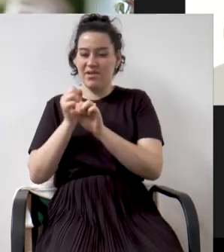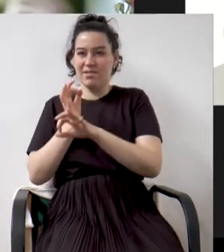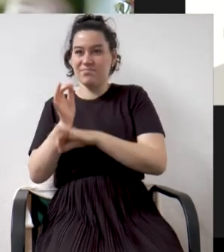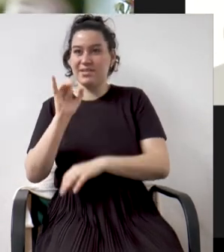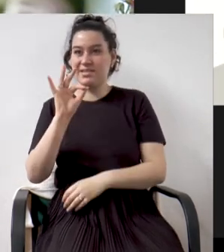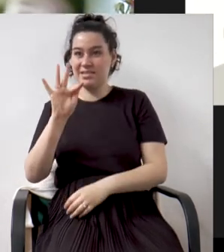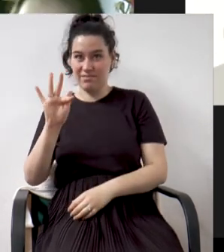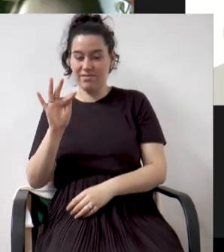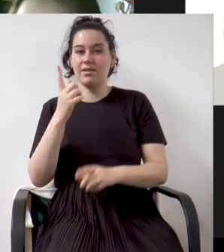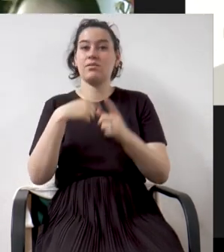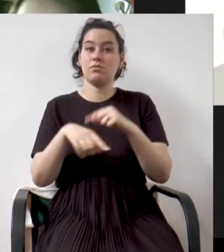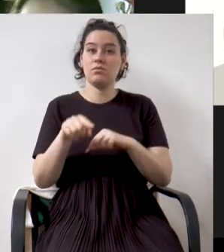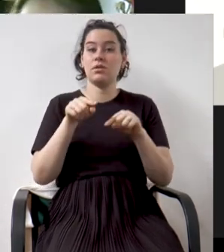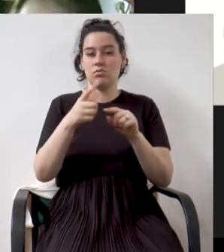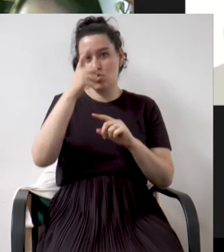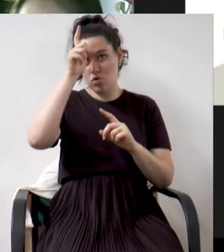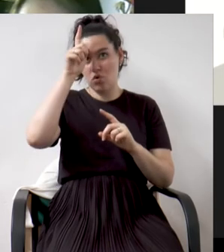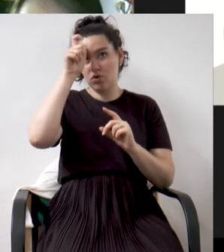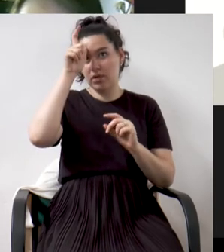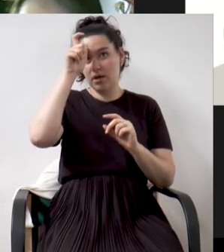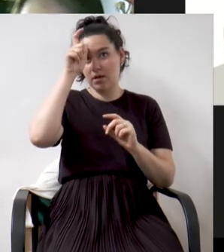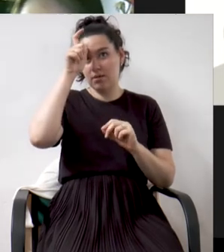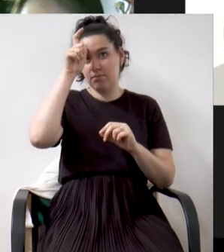Entonces, esto trae una lógica